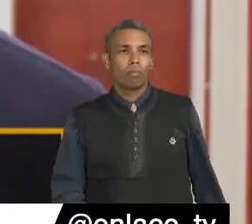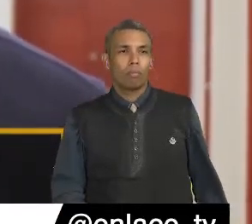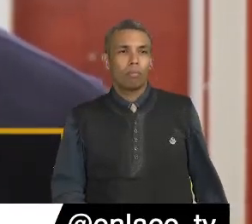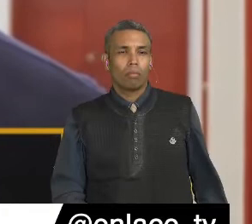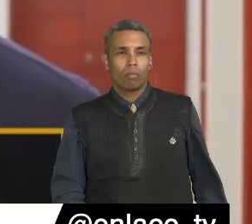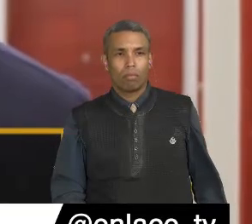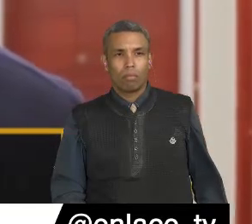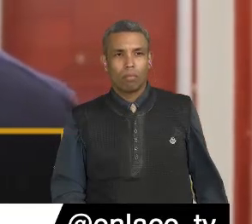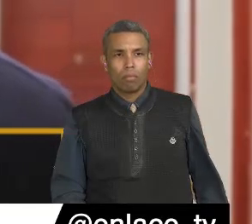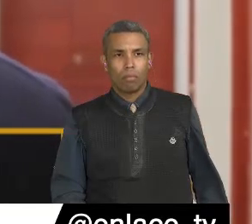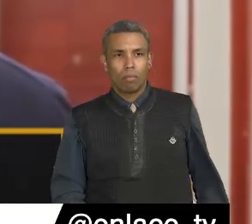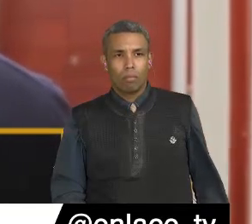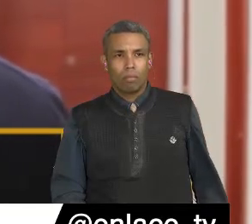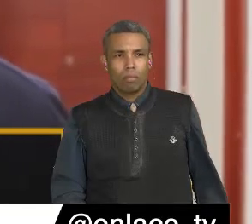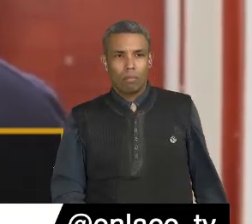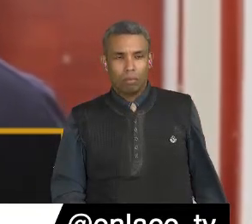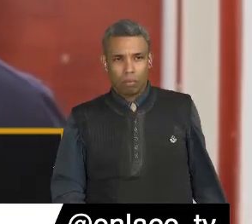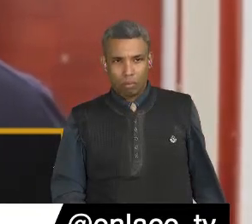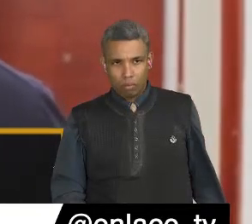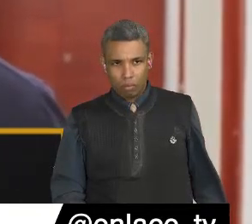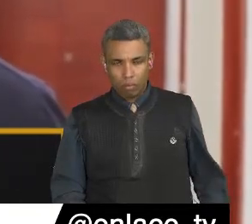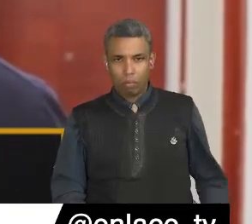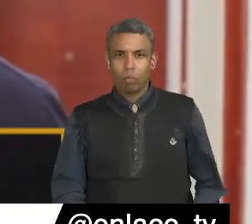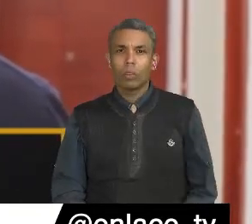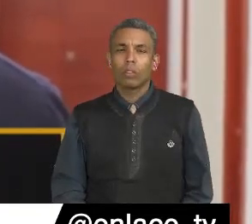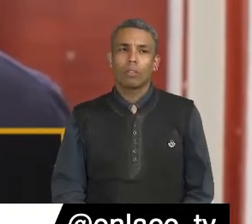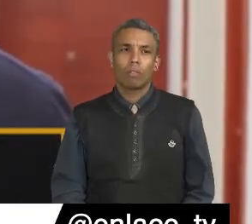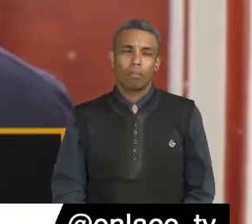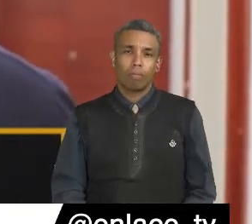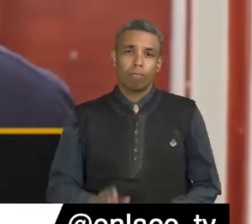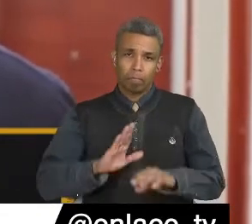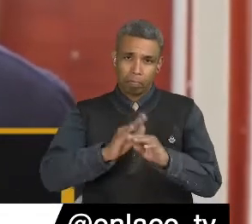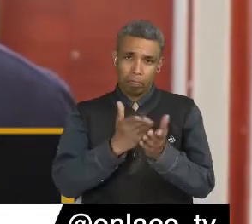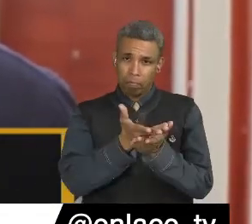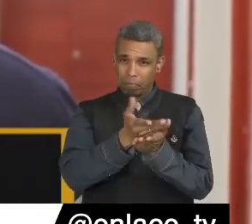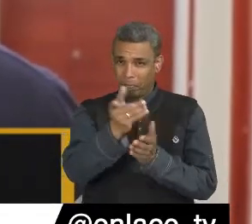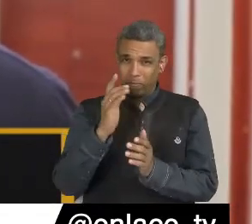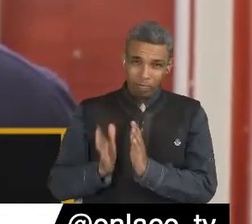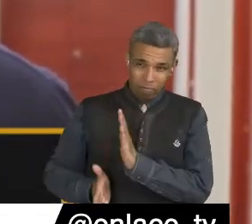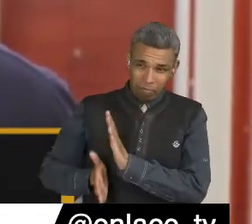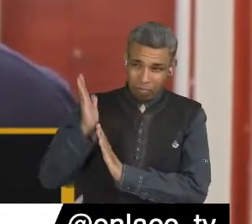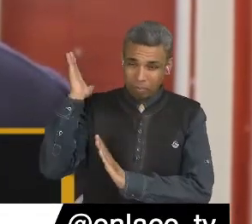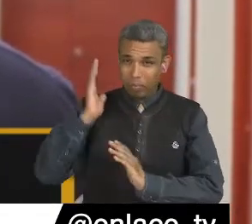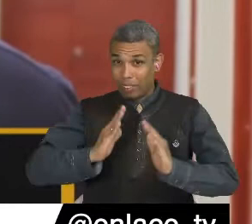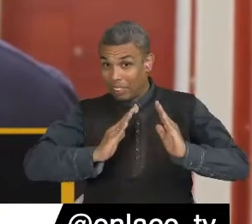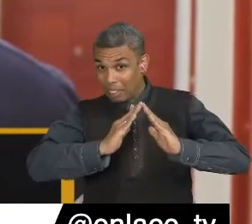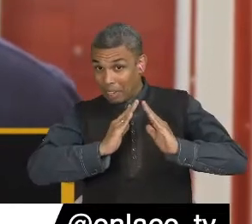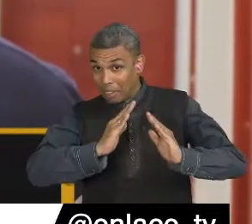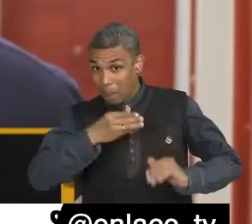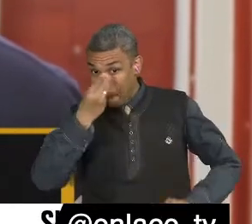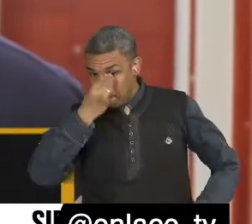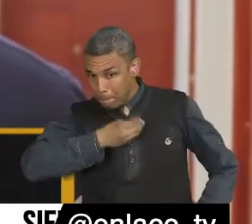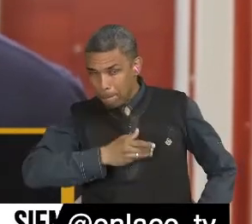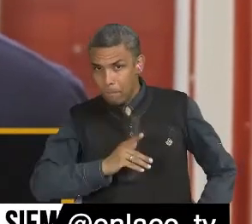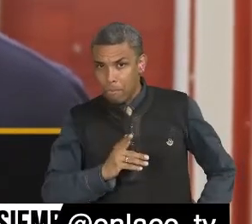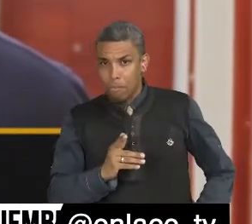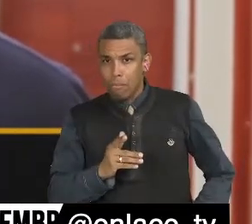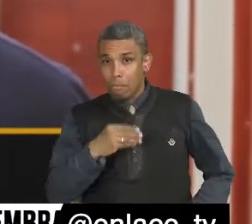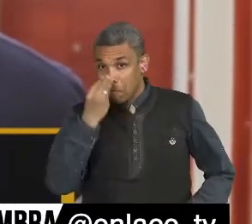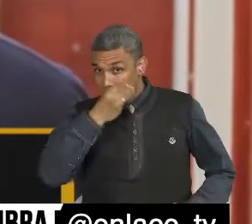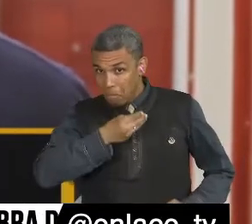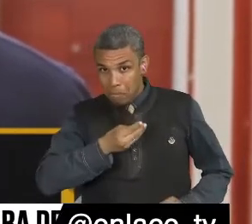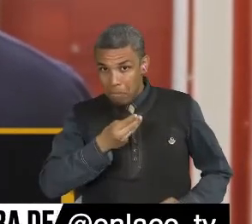dejar sus casas solas, es recomendable que se fijen en